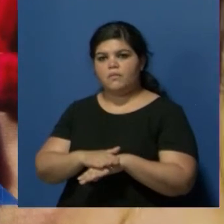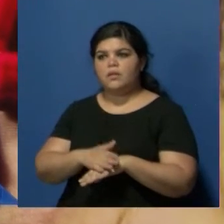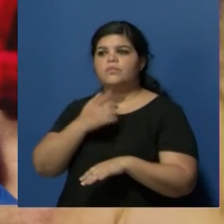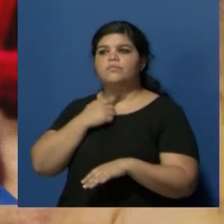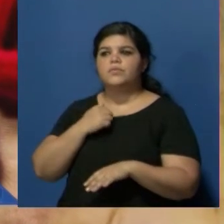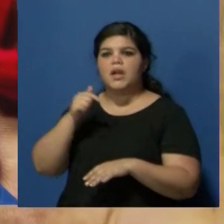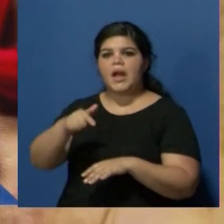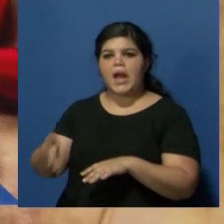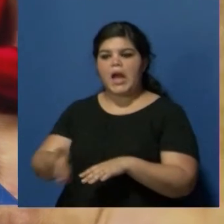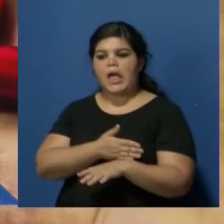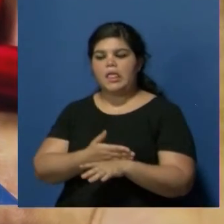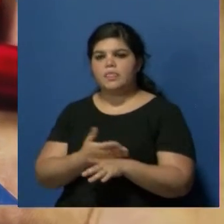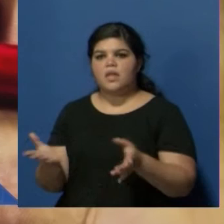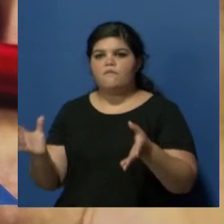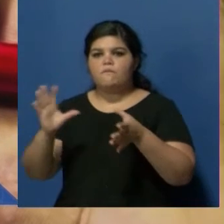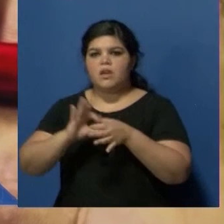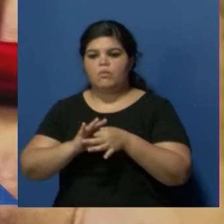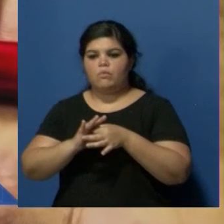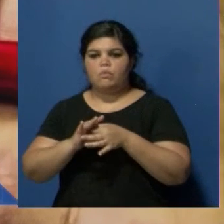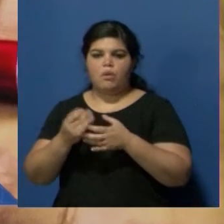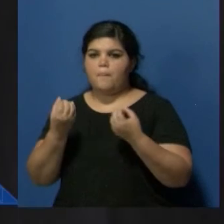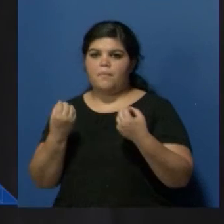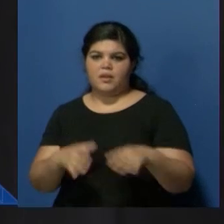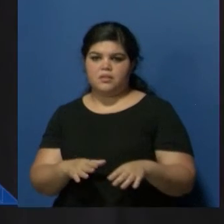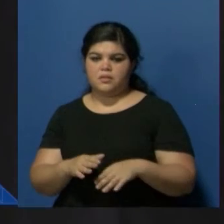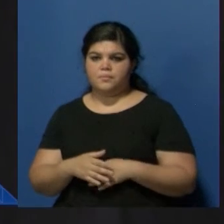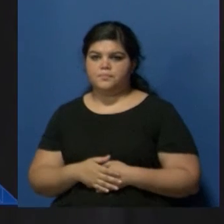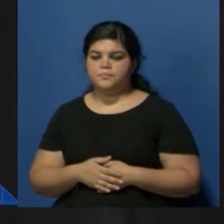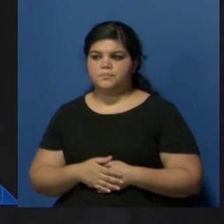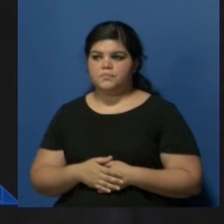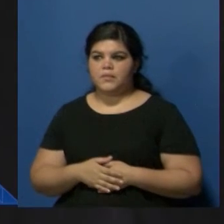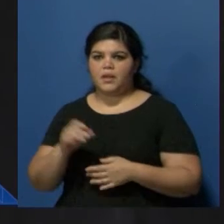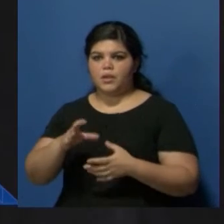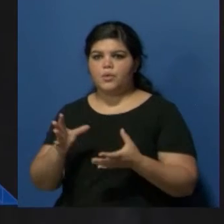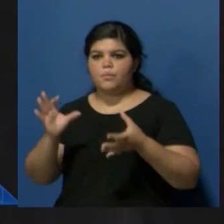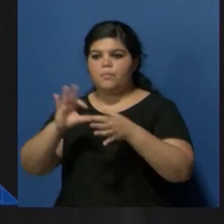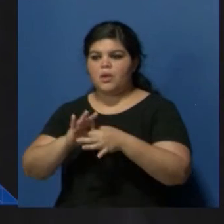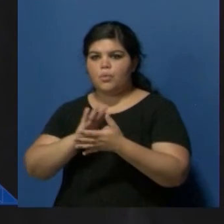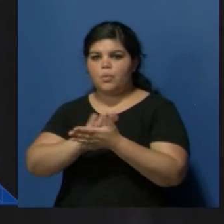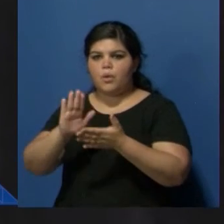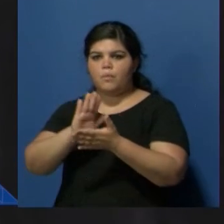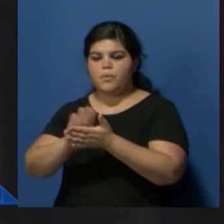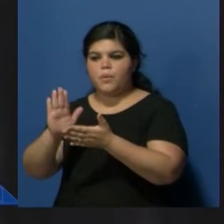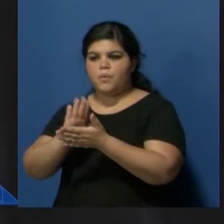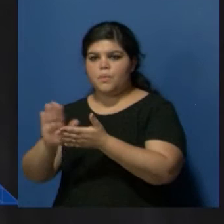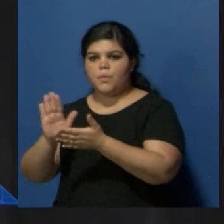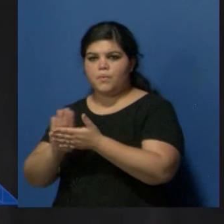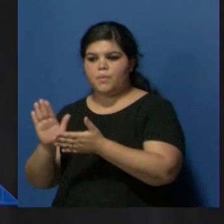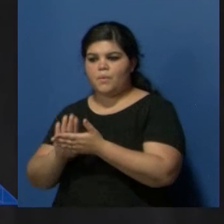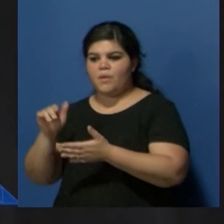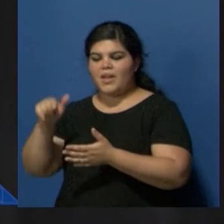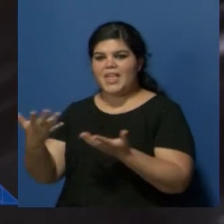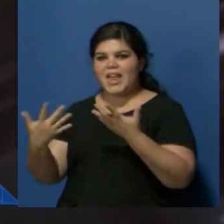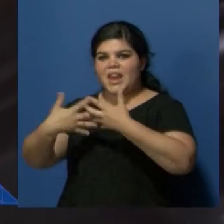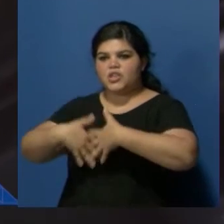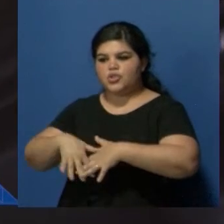perdiendo los vínculos previos. Ah, claro. ¿Sí? Van armando vínculos nuevos y quedándose con aquellas personas que tienen más que ver con